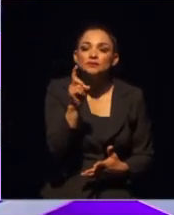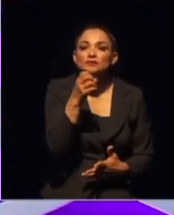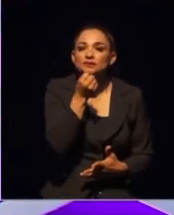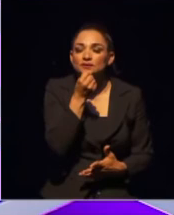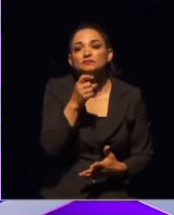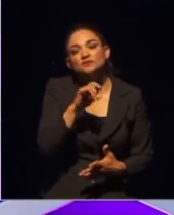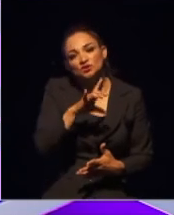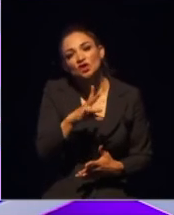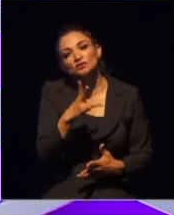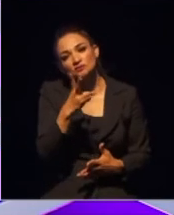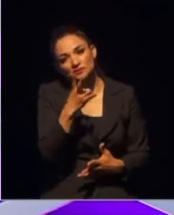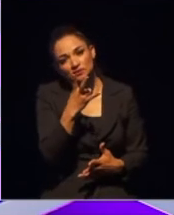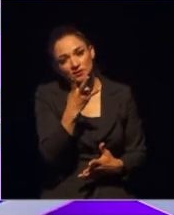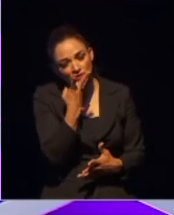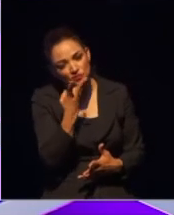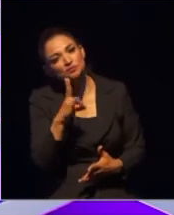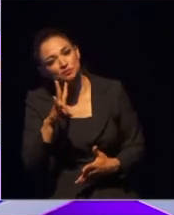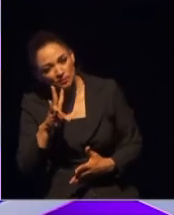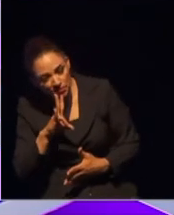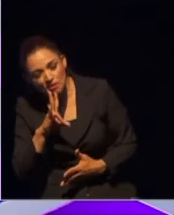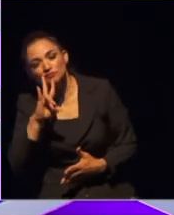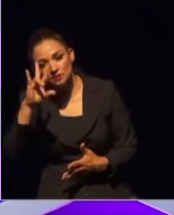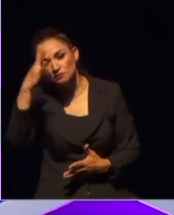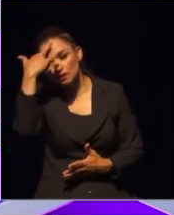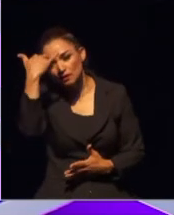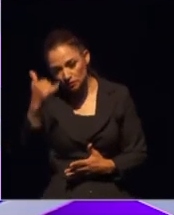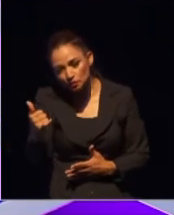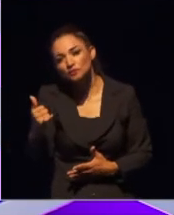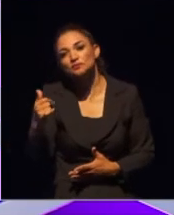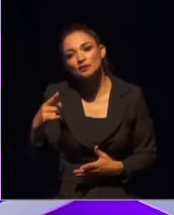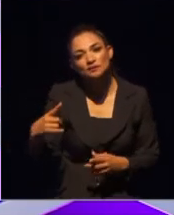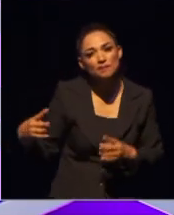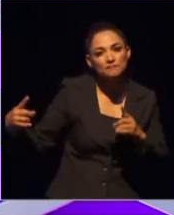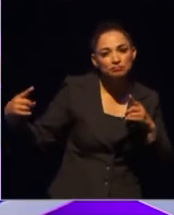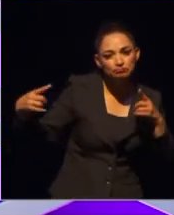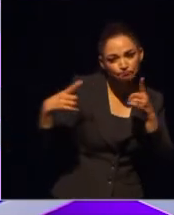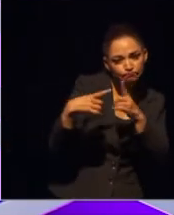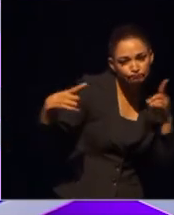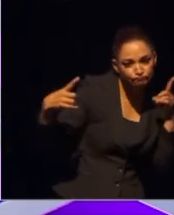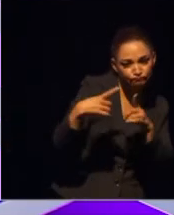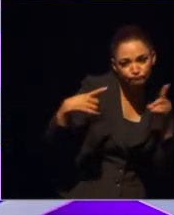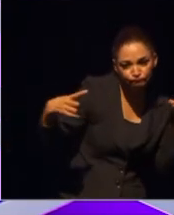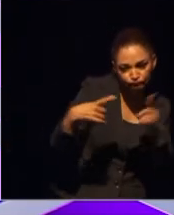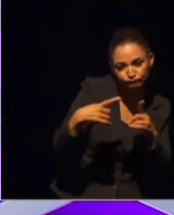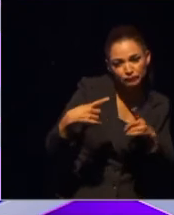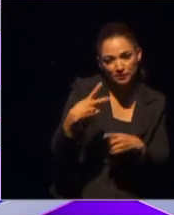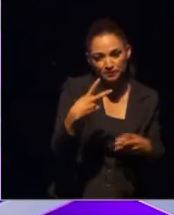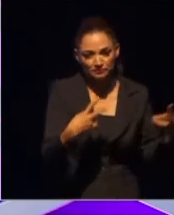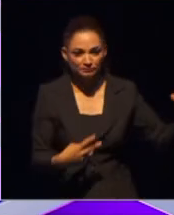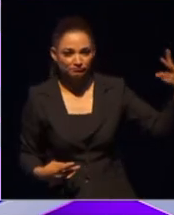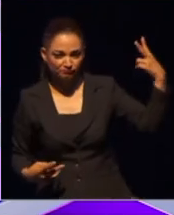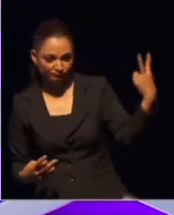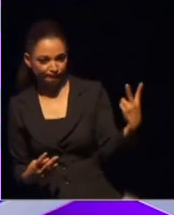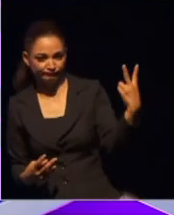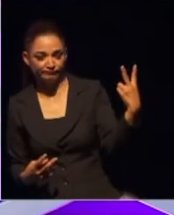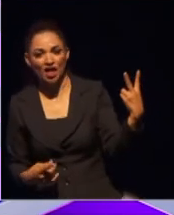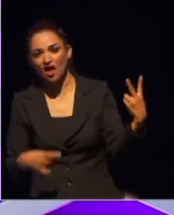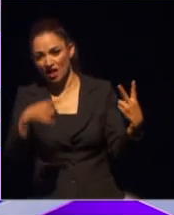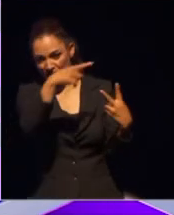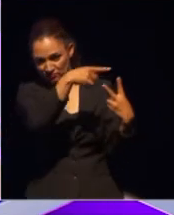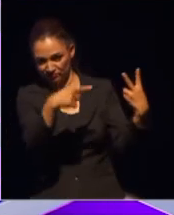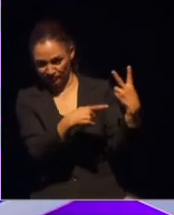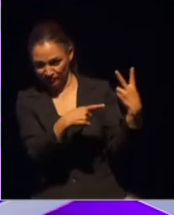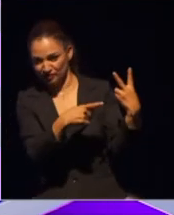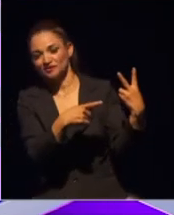Valdés Palazuelos tienen razón, mucha razón en lo que están acusándose mutuamente. Ambos son, ¿qué les puedo decir? Son delitos estos, son un